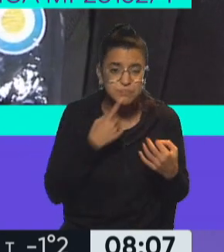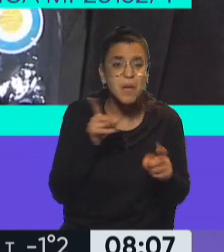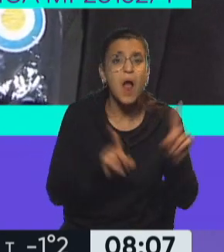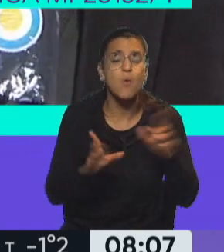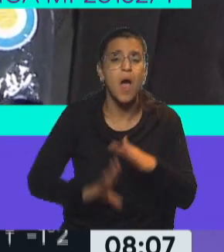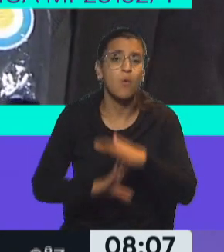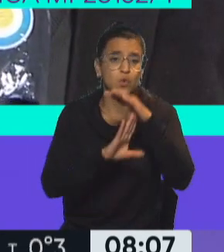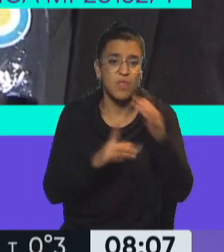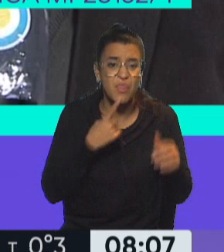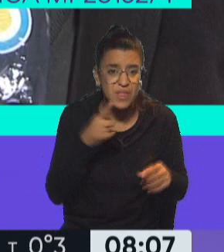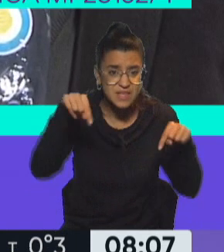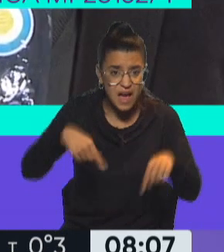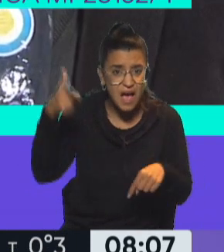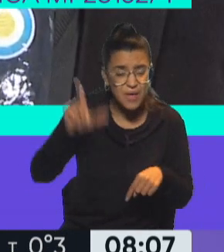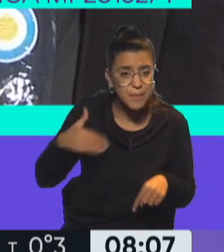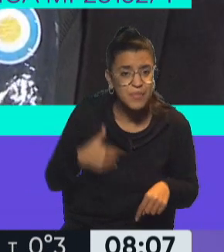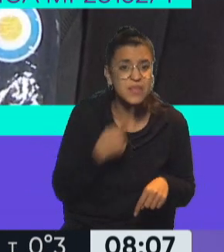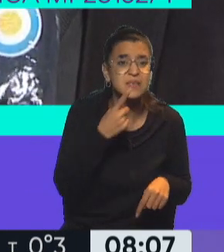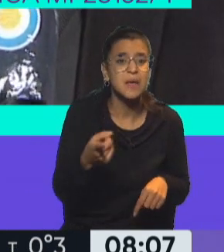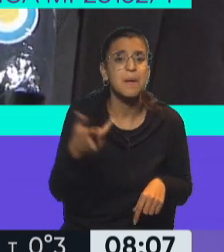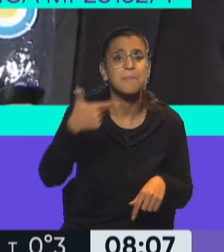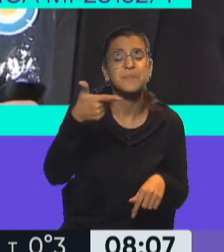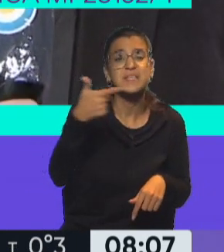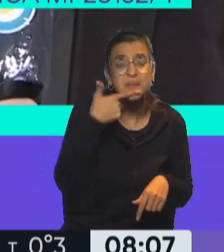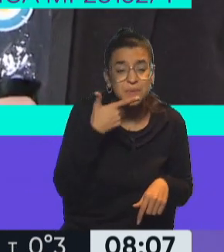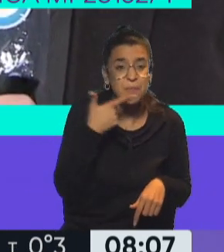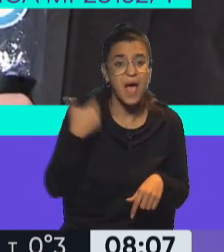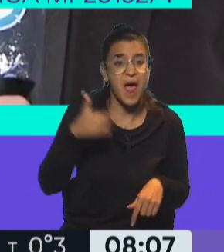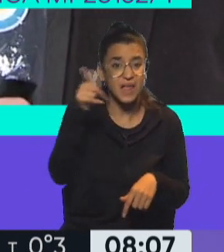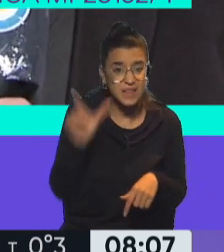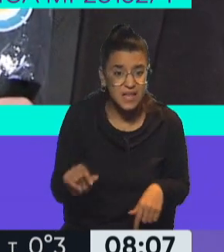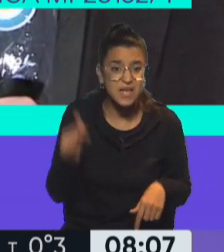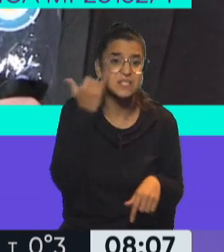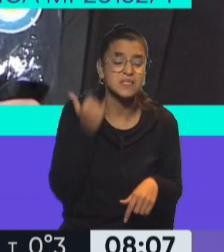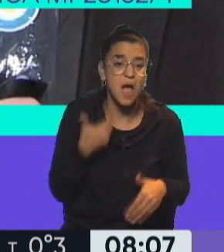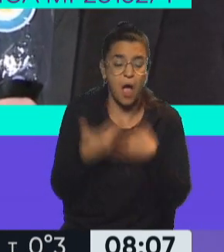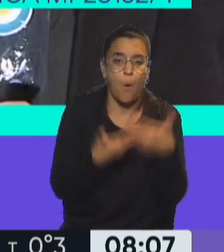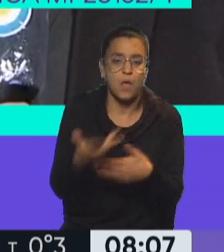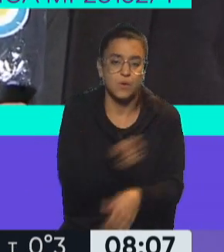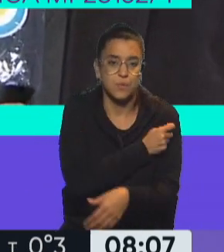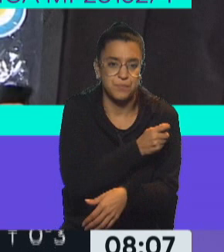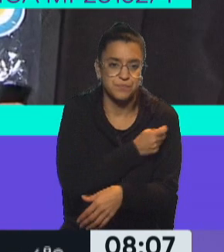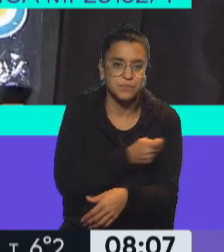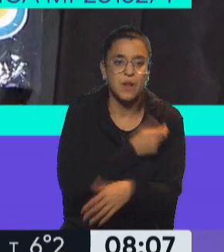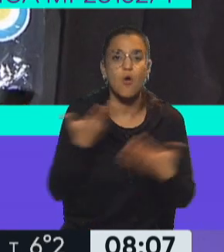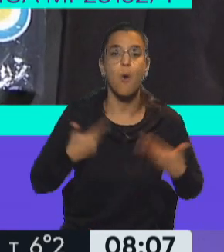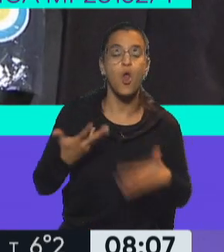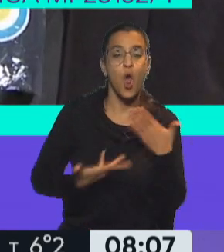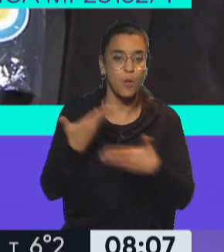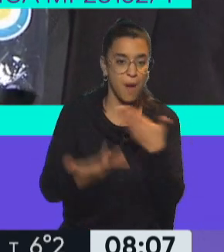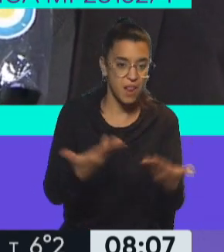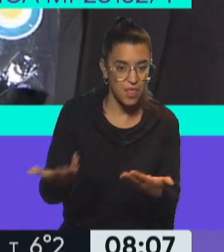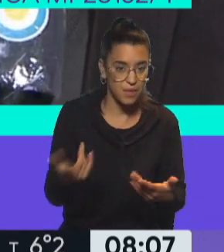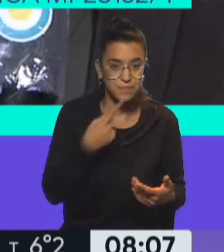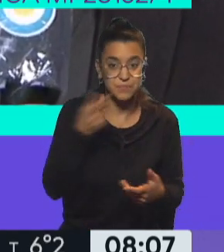algunas autoridades sanitarias aquí del país, es que para el mes de septiembre Argentina iba a recuperar ya con el avance de la vacunación una cierta normalidad. Es